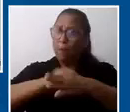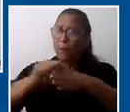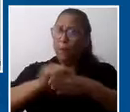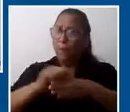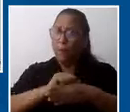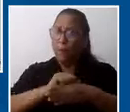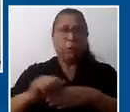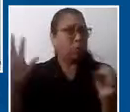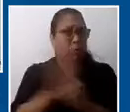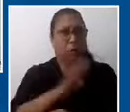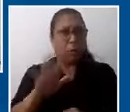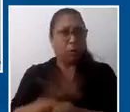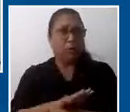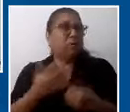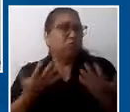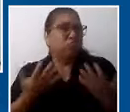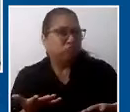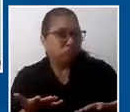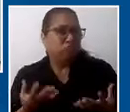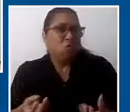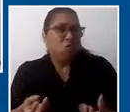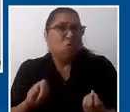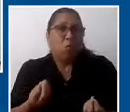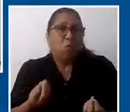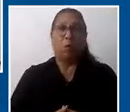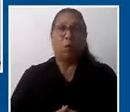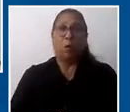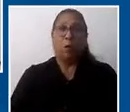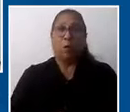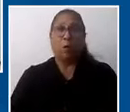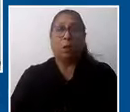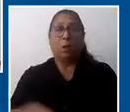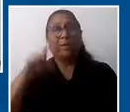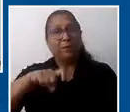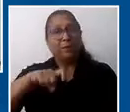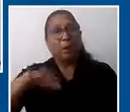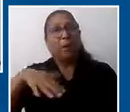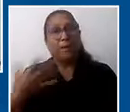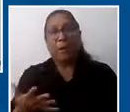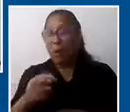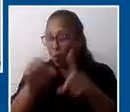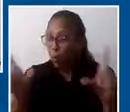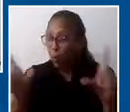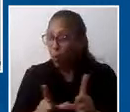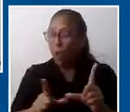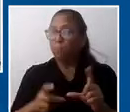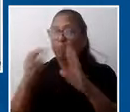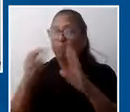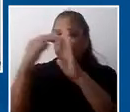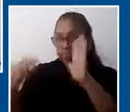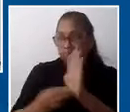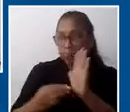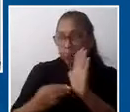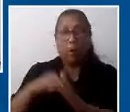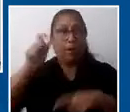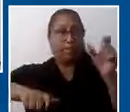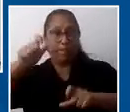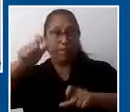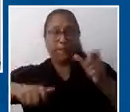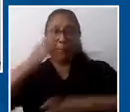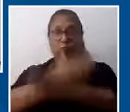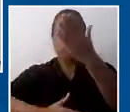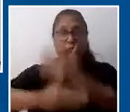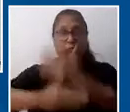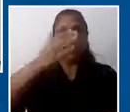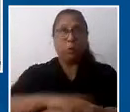totalidad. Es decir, ¿no?, que exista plena disponibilidad de vacantes para personas con